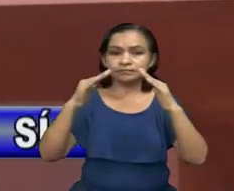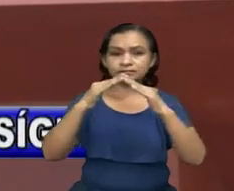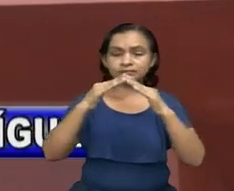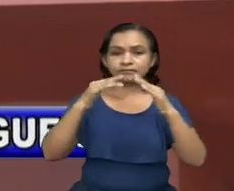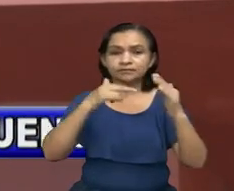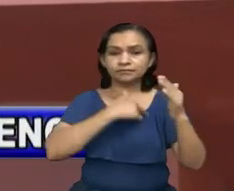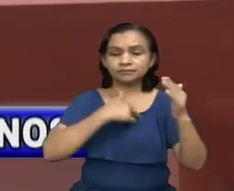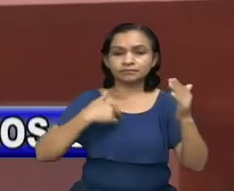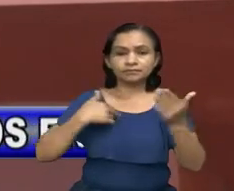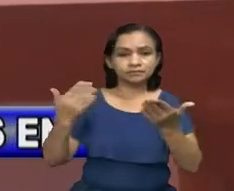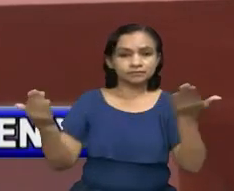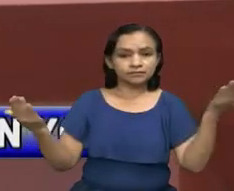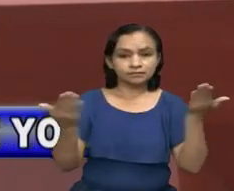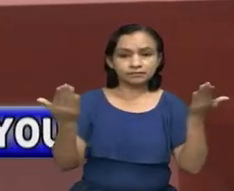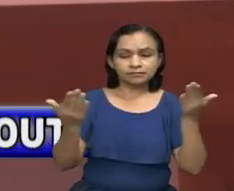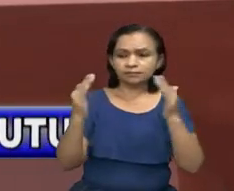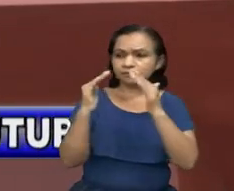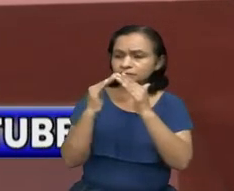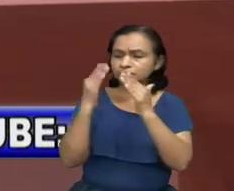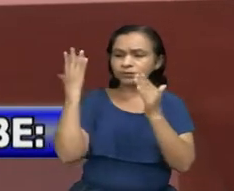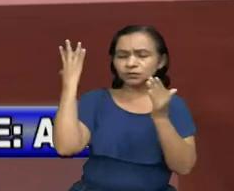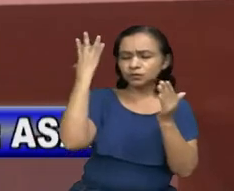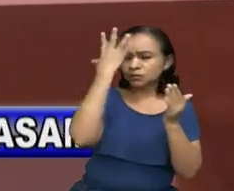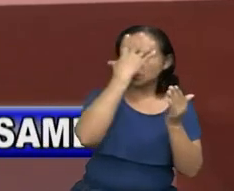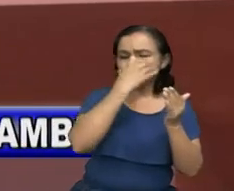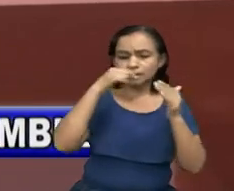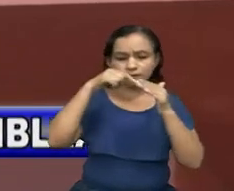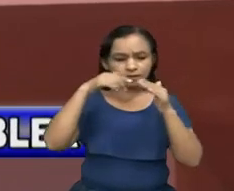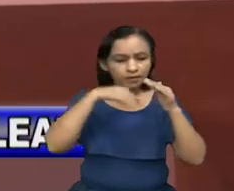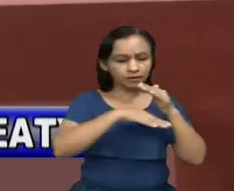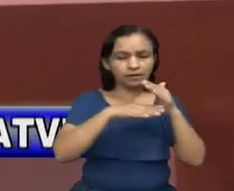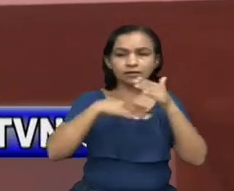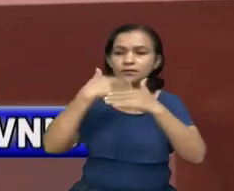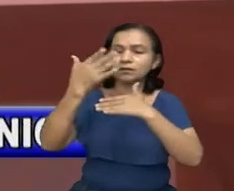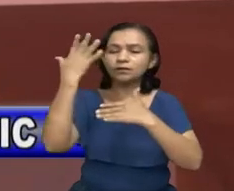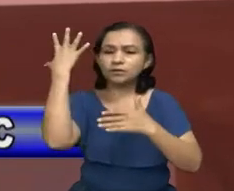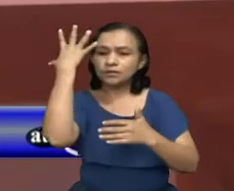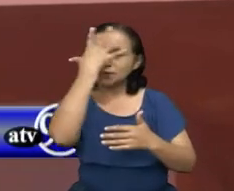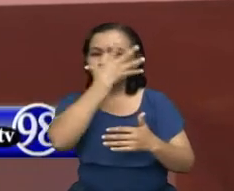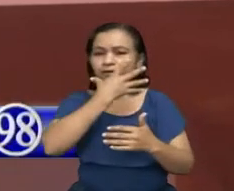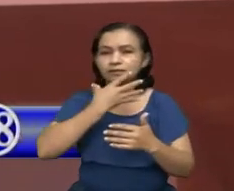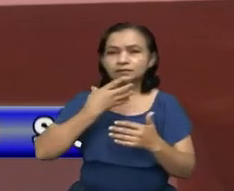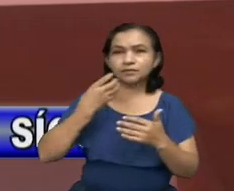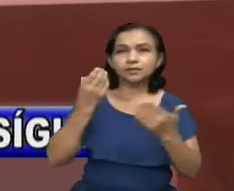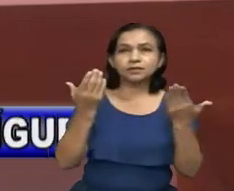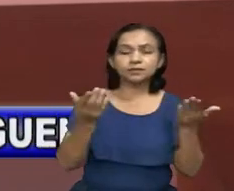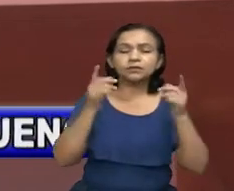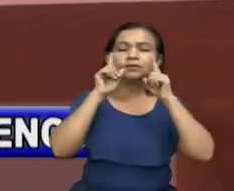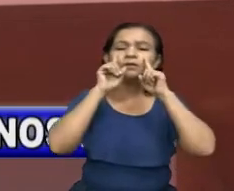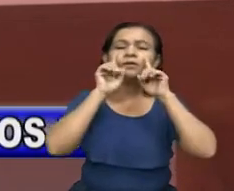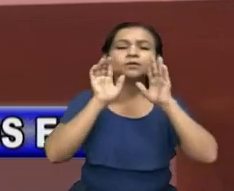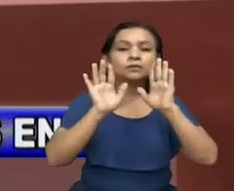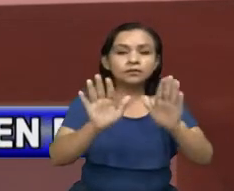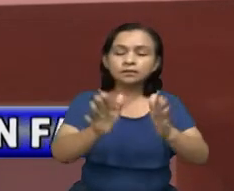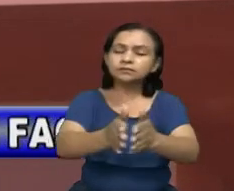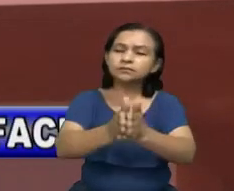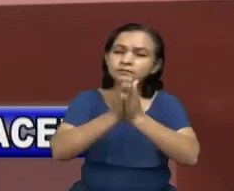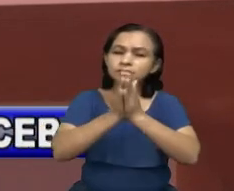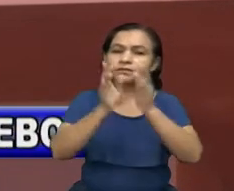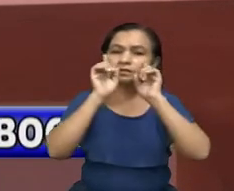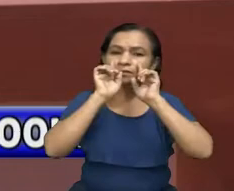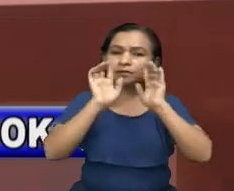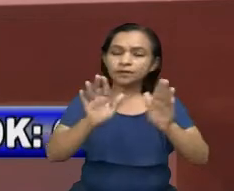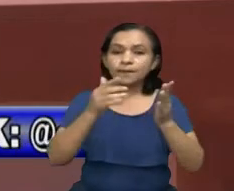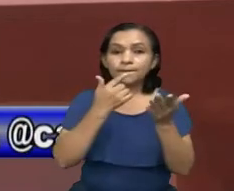así como está por dentro, bella y por fuera, hermosa, cuidémosla.